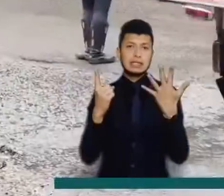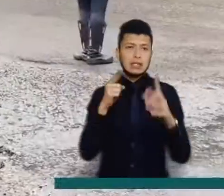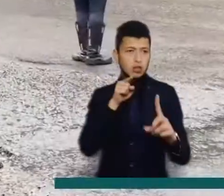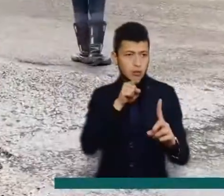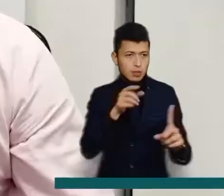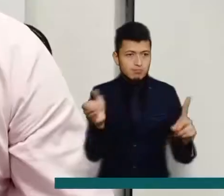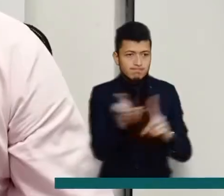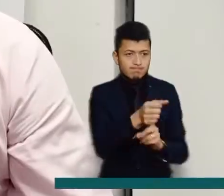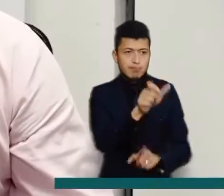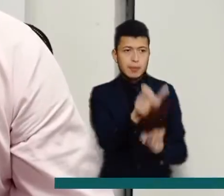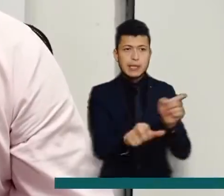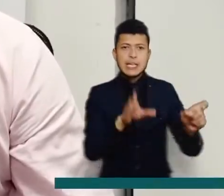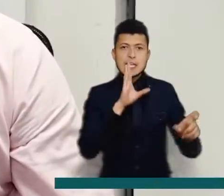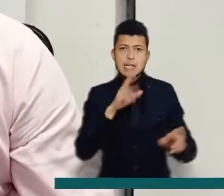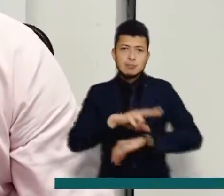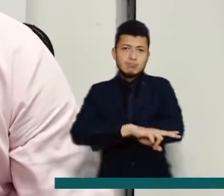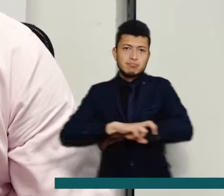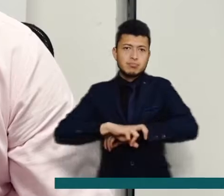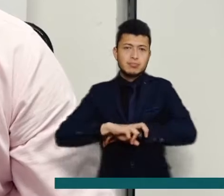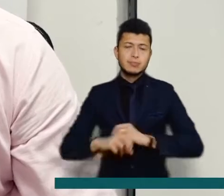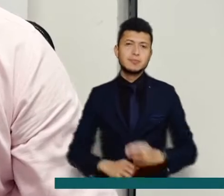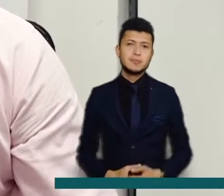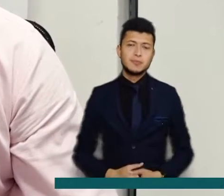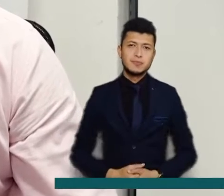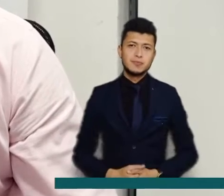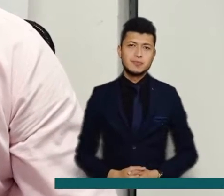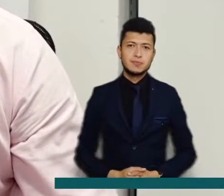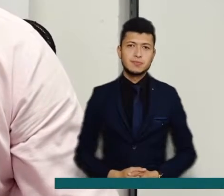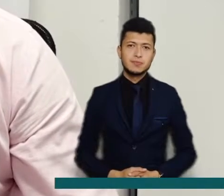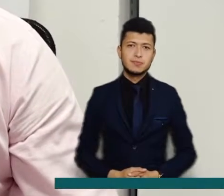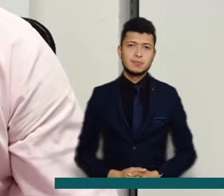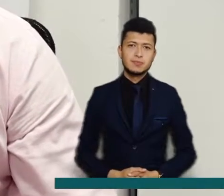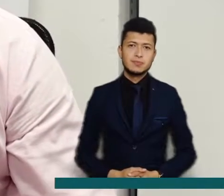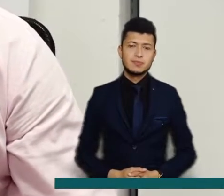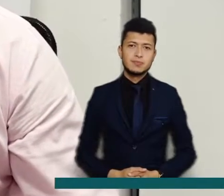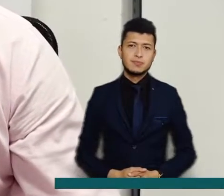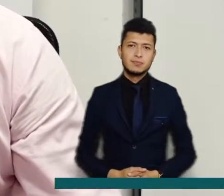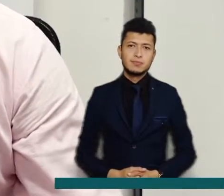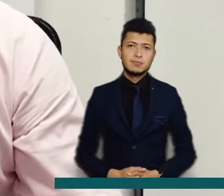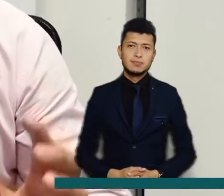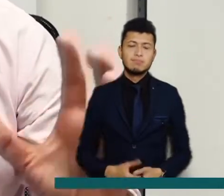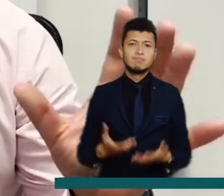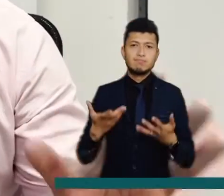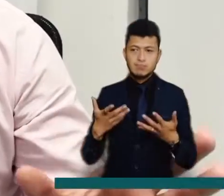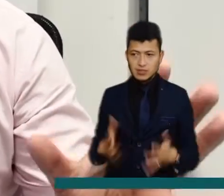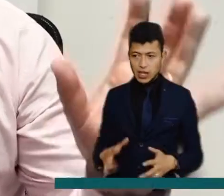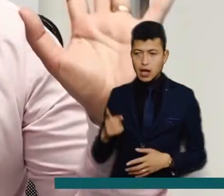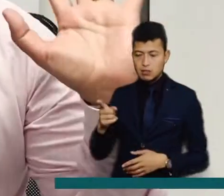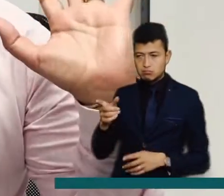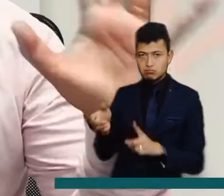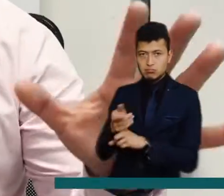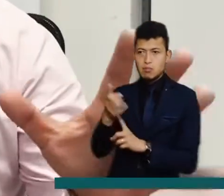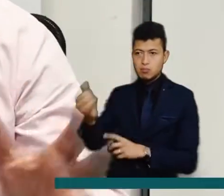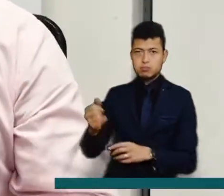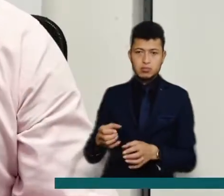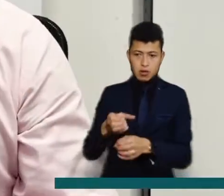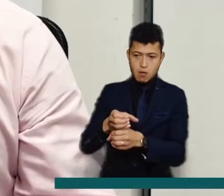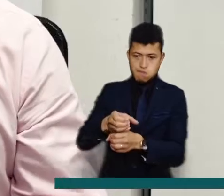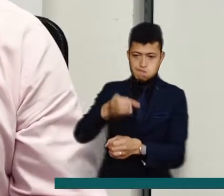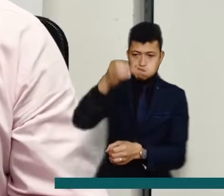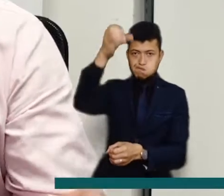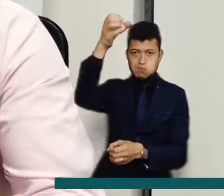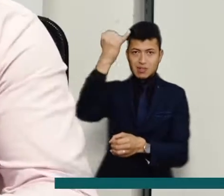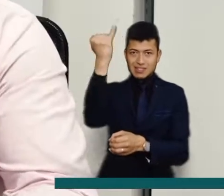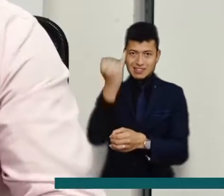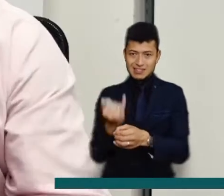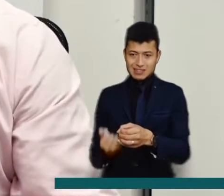los responsables. Hemos presentado en alguna intersección de la ciudad de Neiva donde se llevan el tubo, tumbaron el tubo y